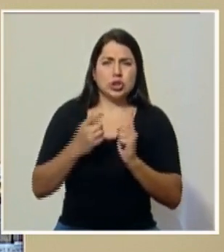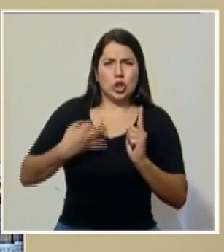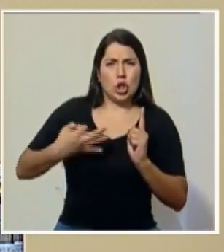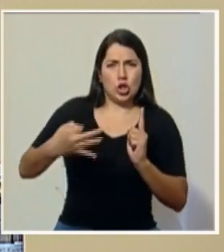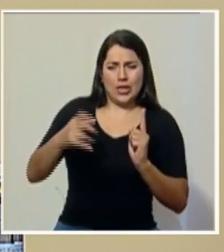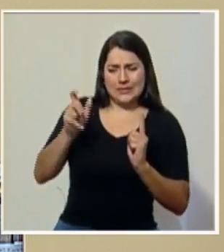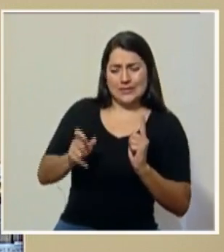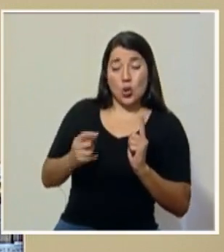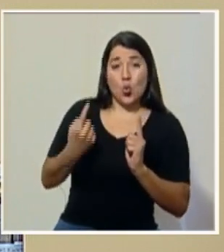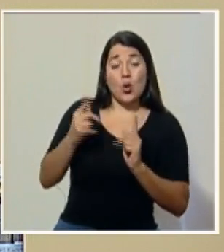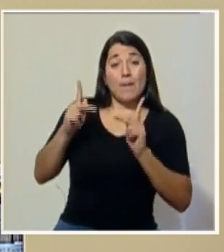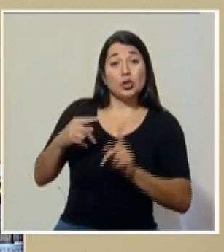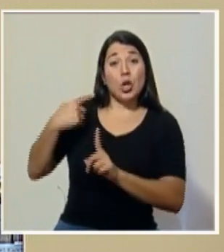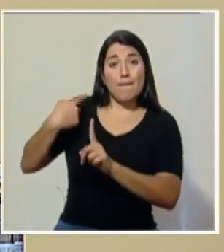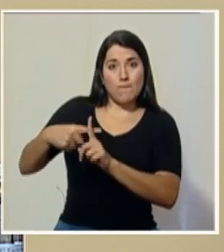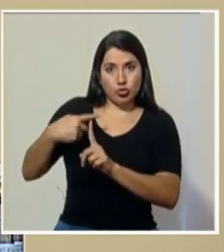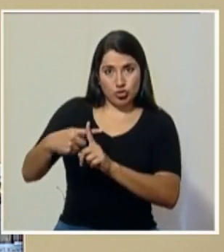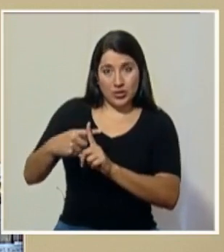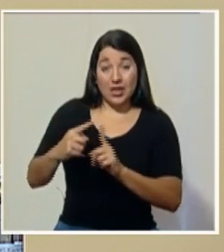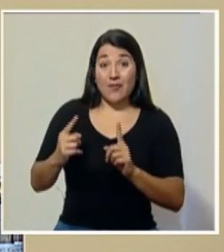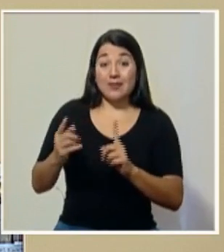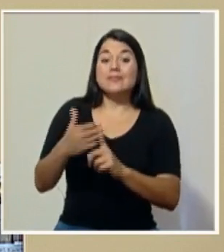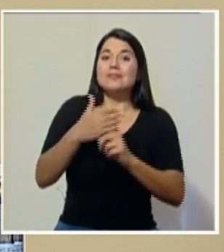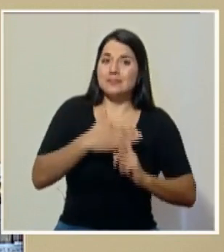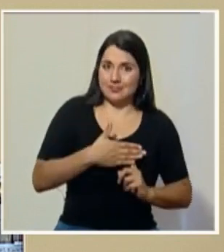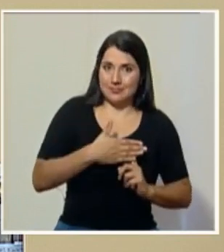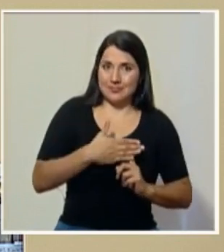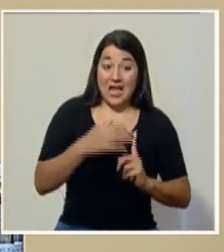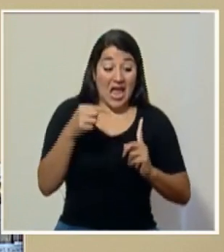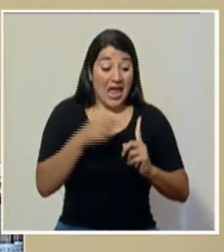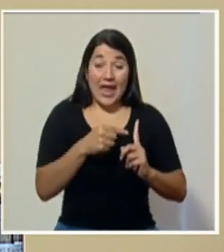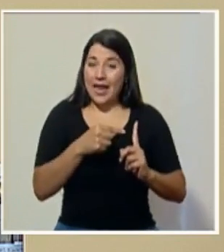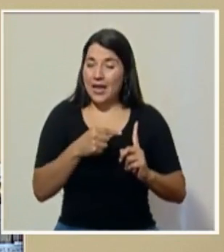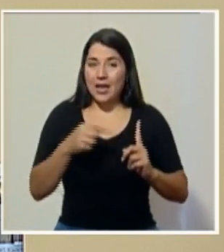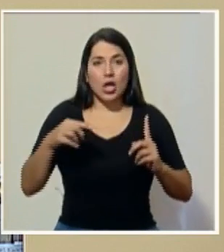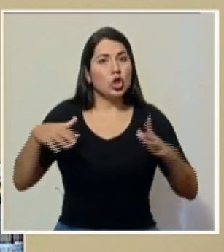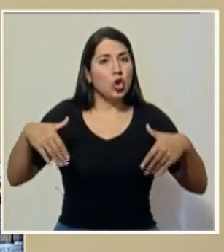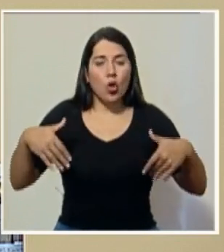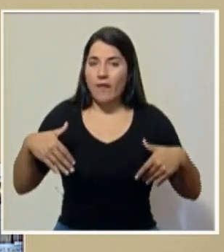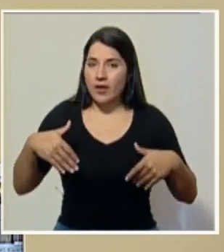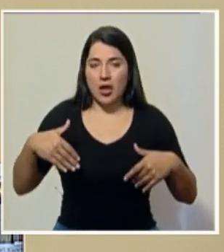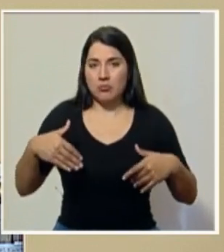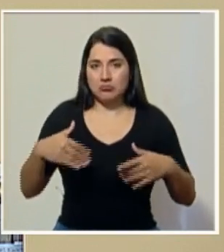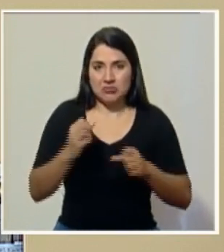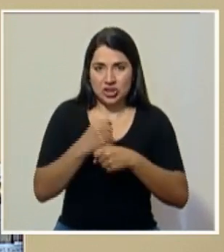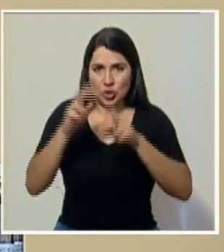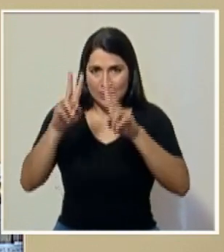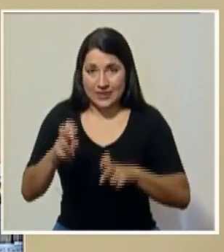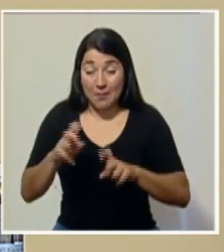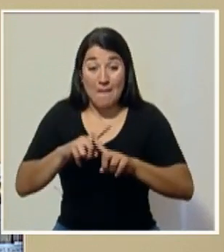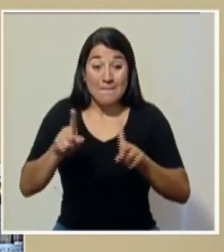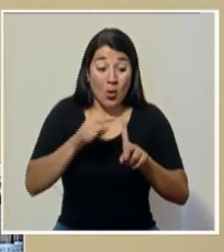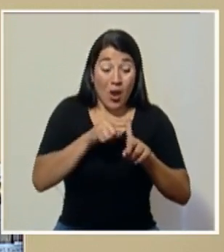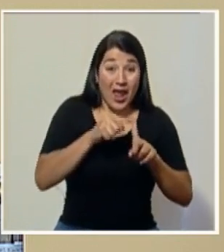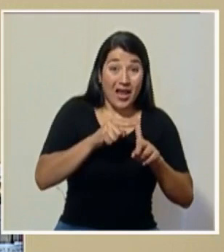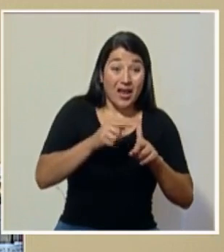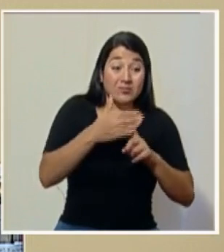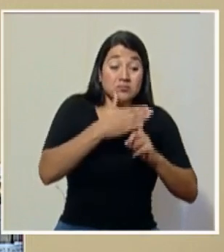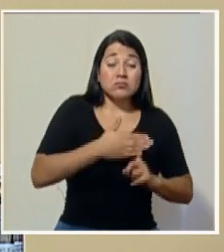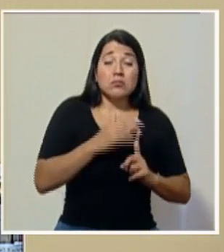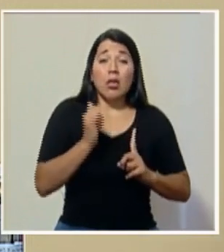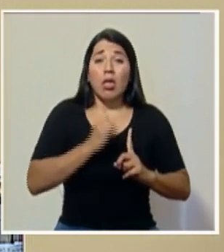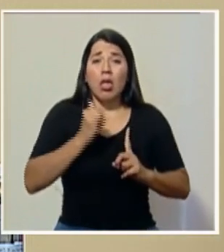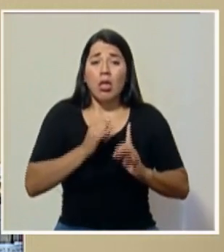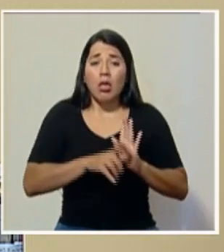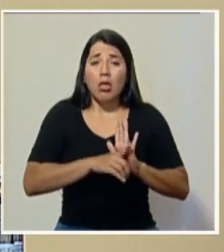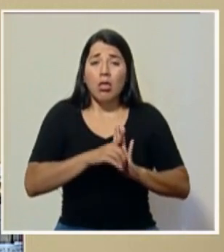persona positiva y en el periodo de cuarentena desarrolla síntomas, ya lo damos por un caso positivo, un caso confirmado. Eso es lo único que ha